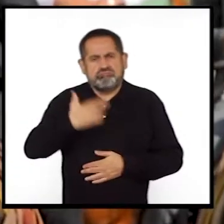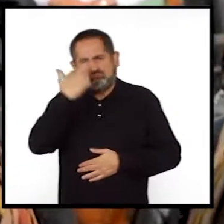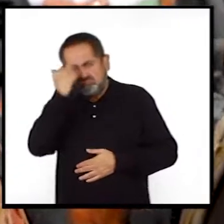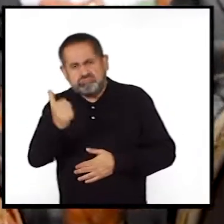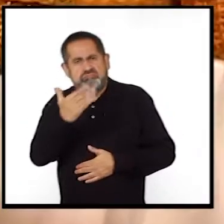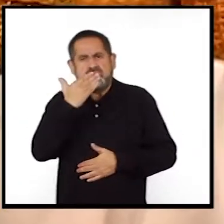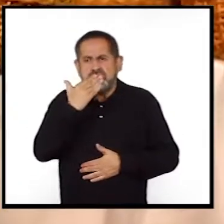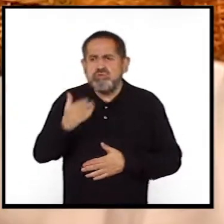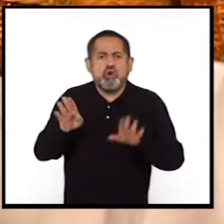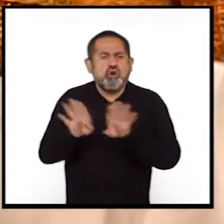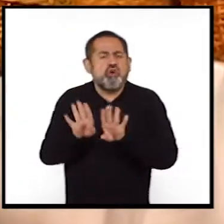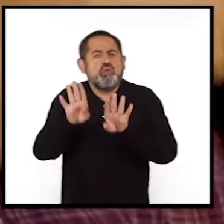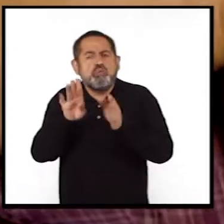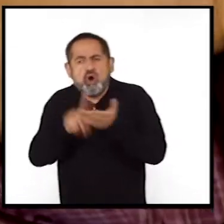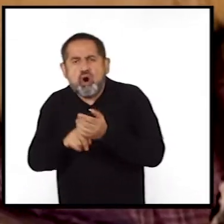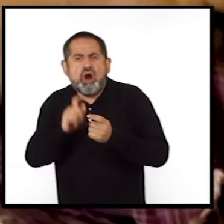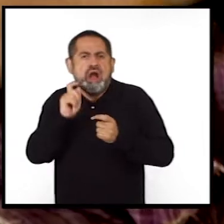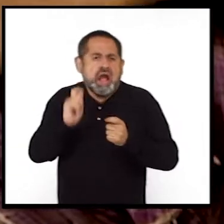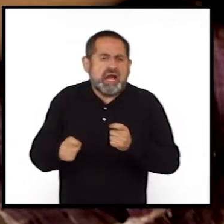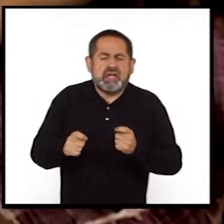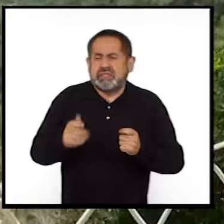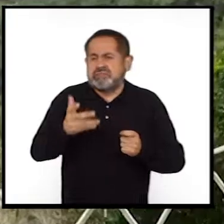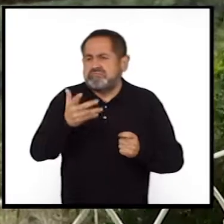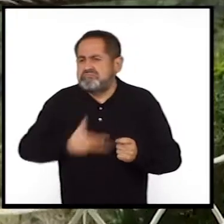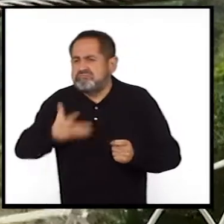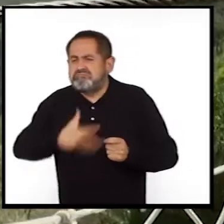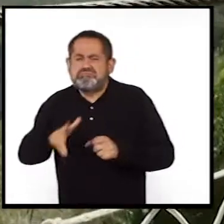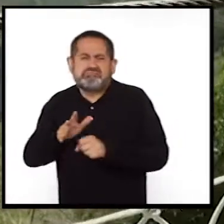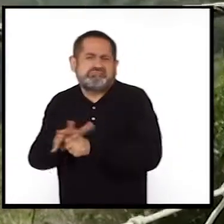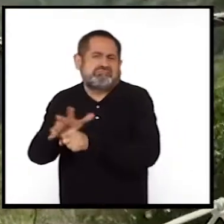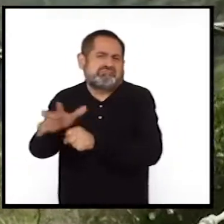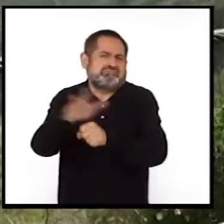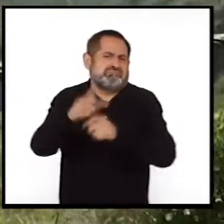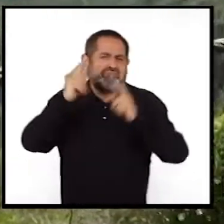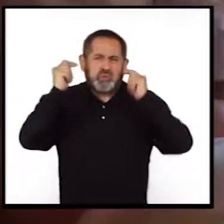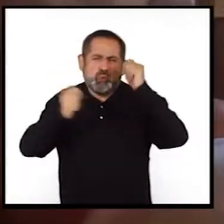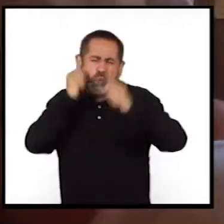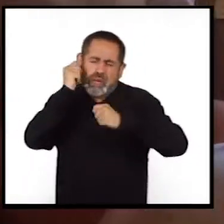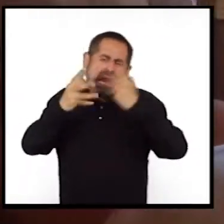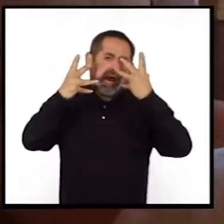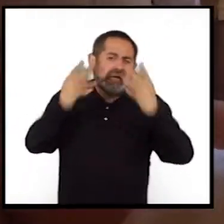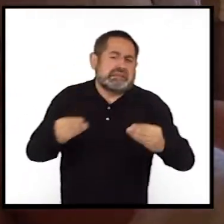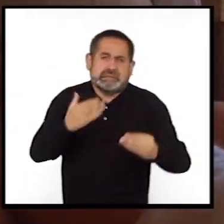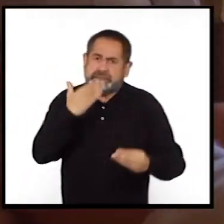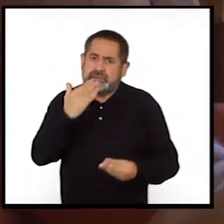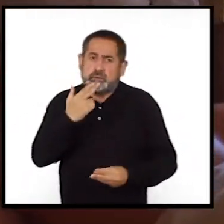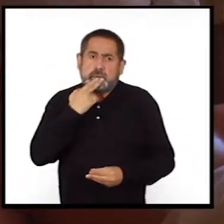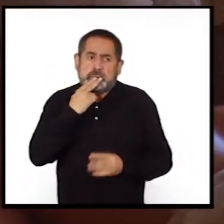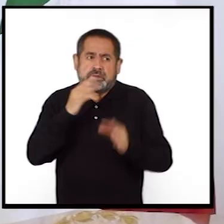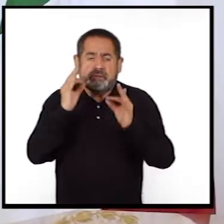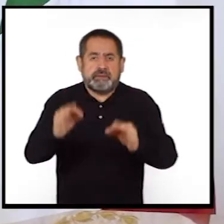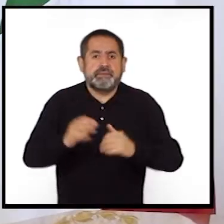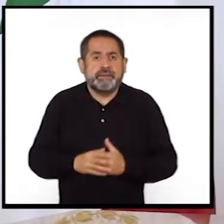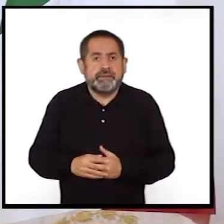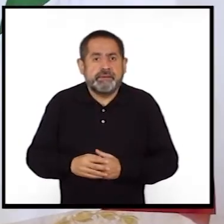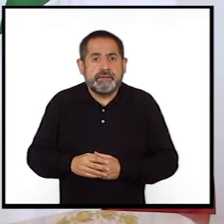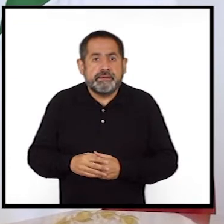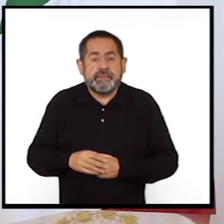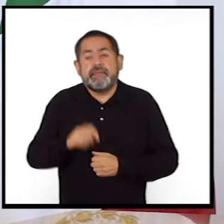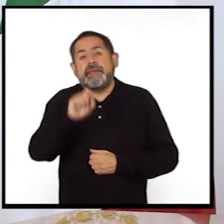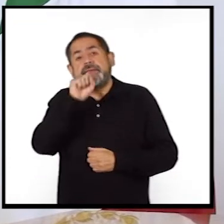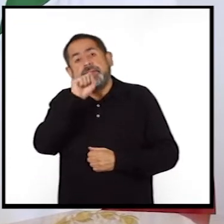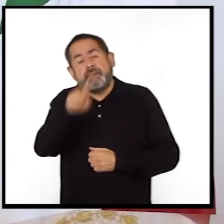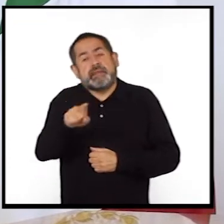justa y equilibrada de las bondades de la noble actividad turística. Pero